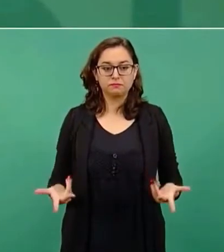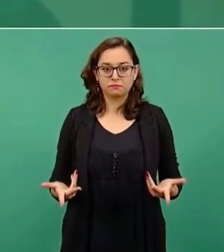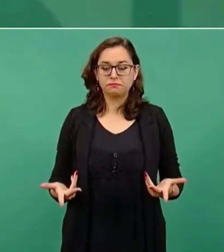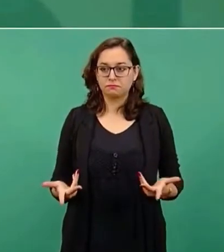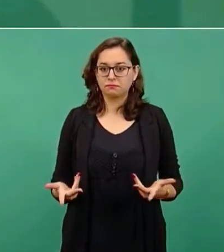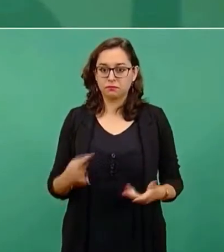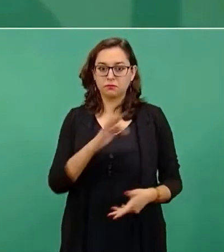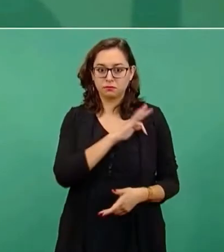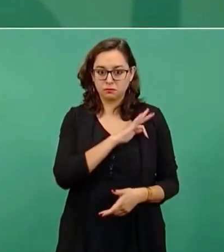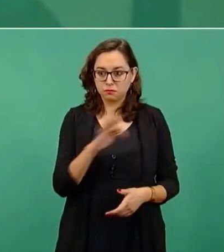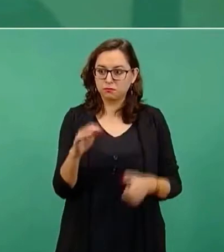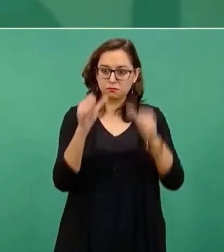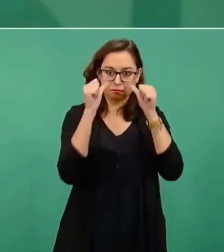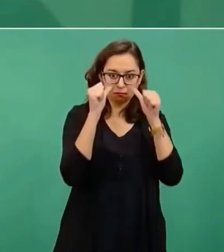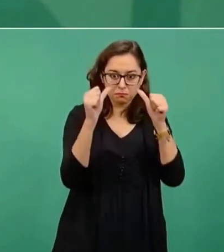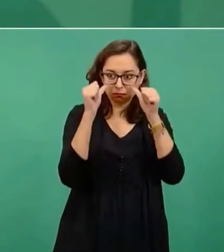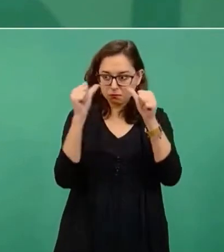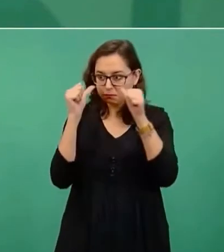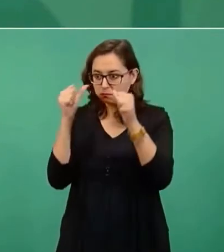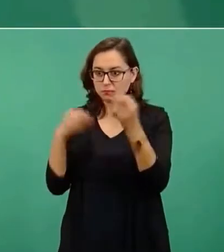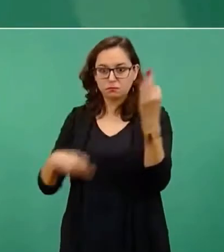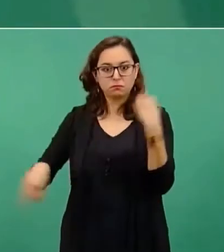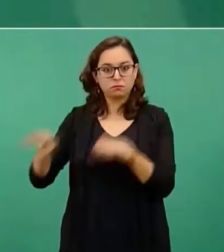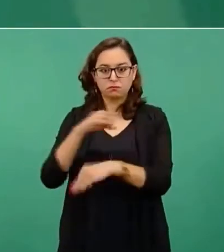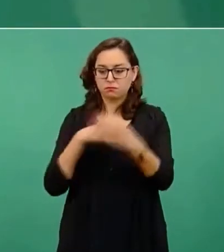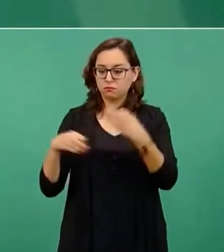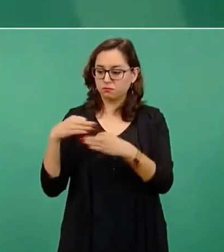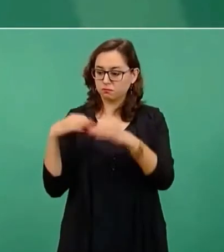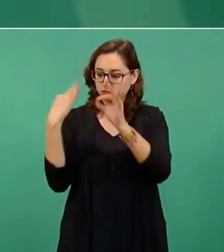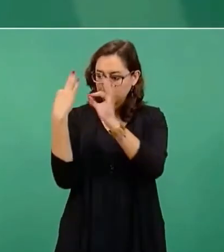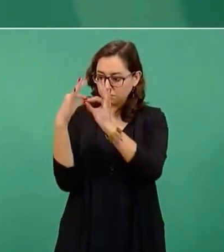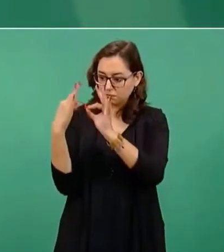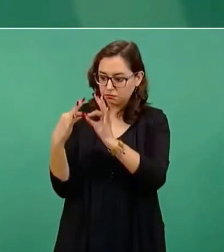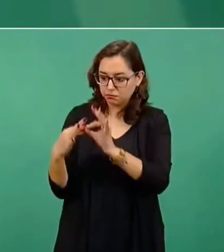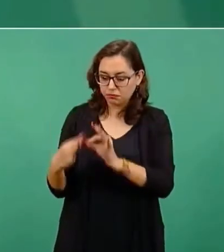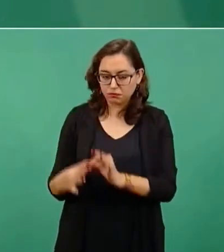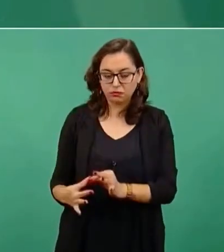atenta a cumplir todo ese proceso de